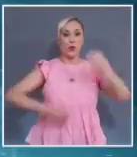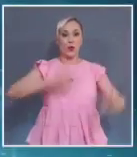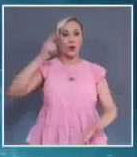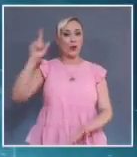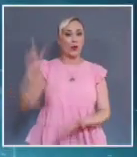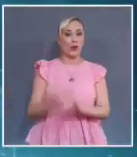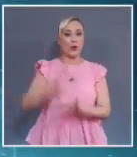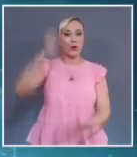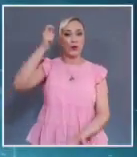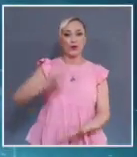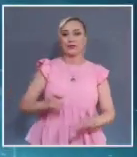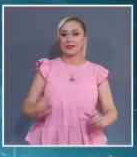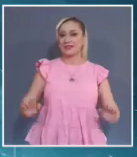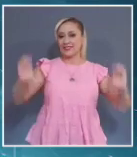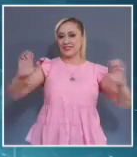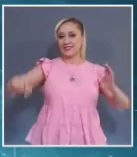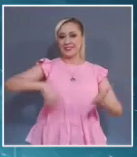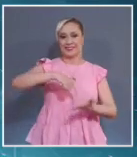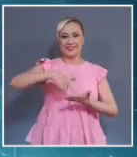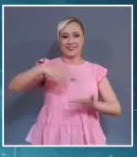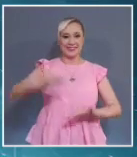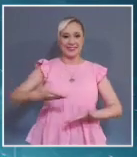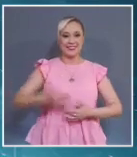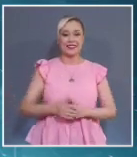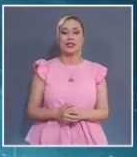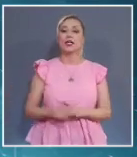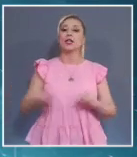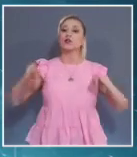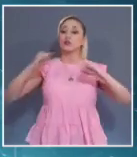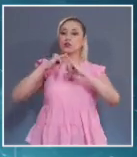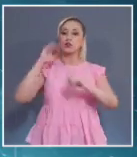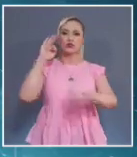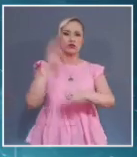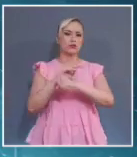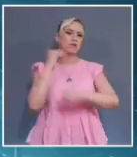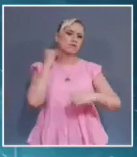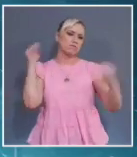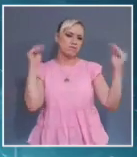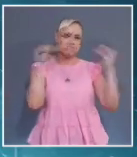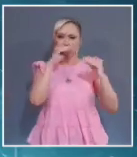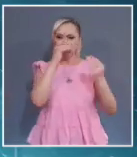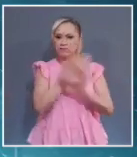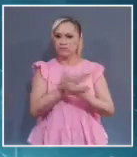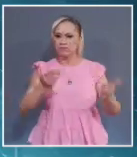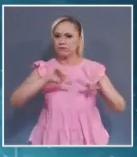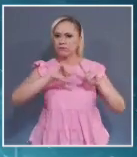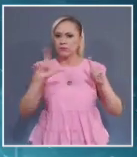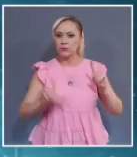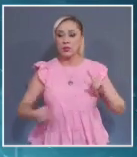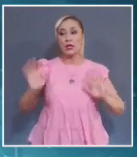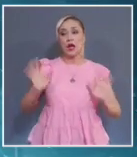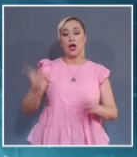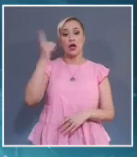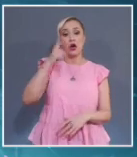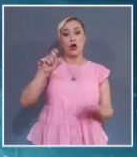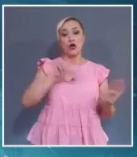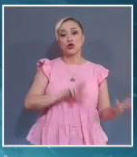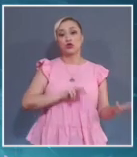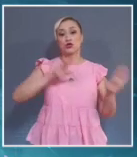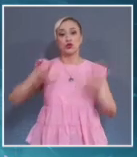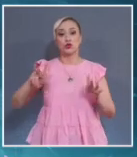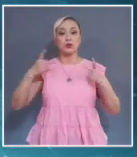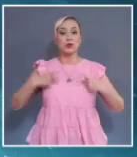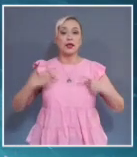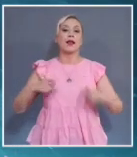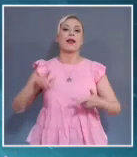La Defensoría Pública Federal ha logrado que se conceda la libertad a 188 personas a través de la